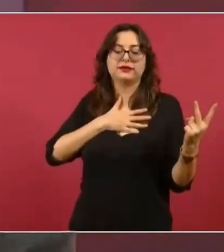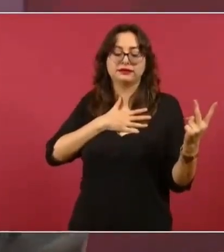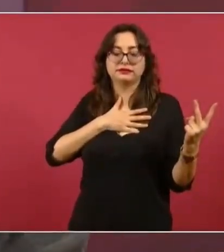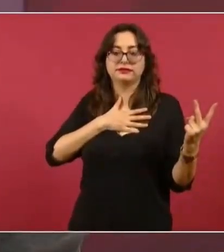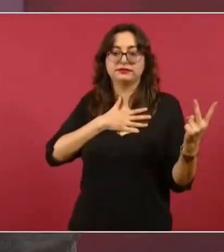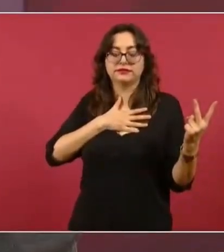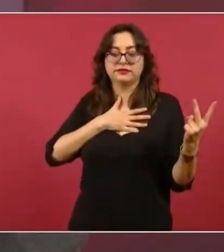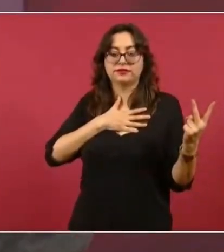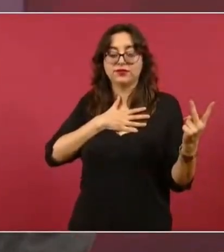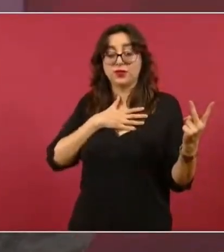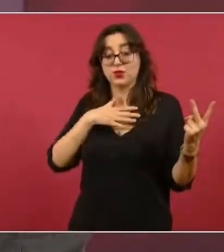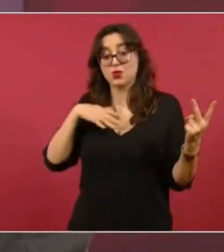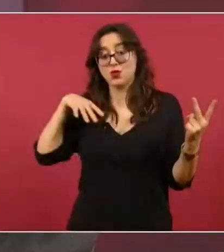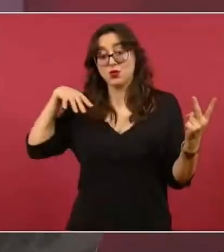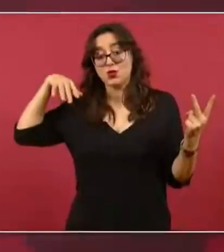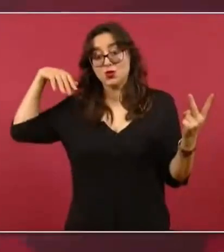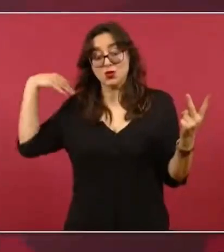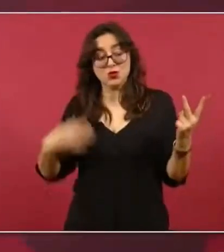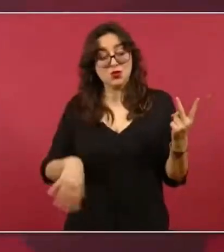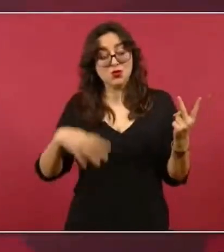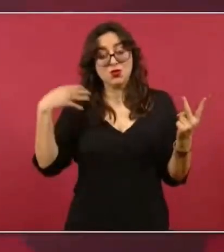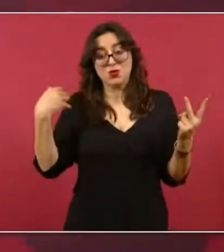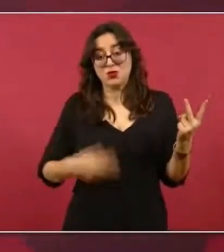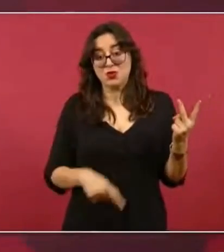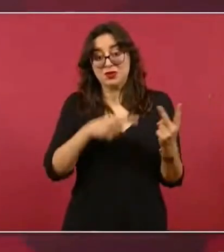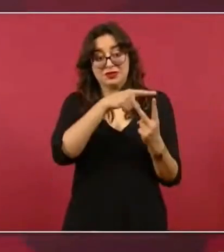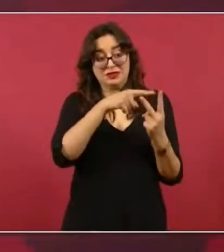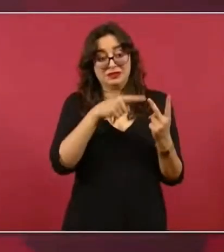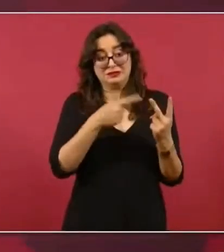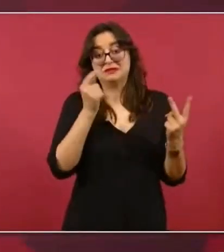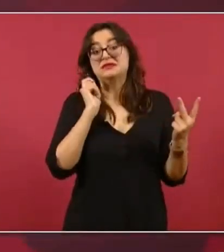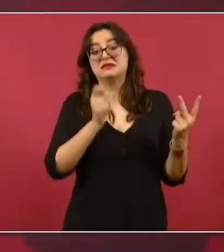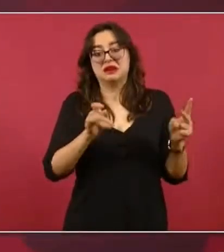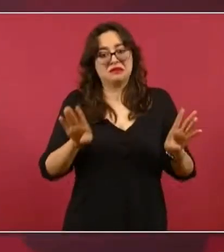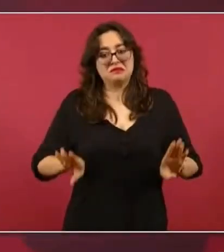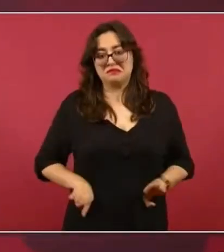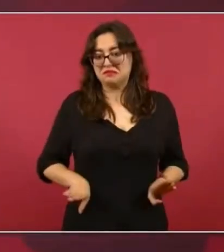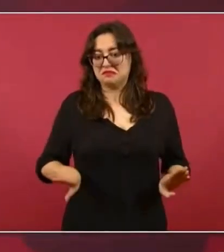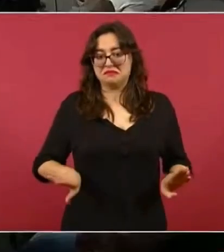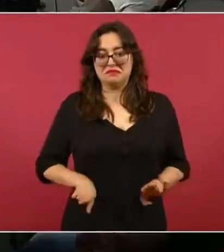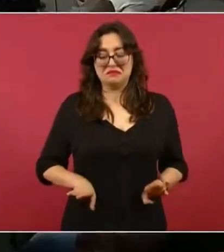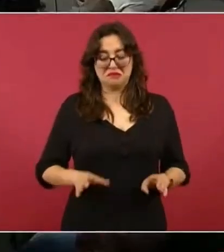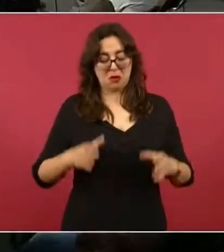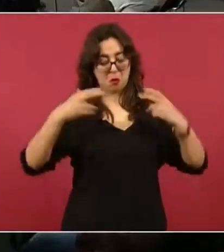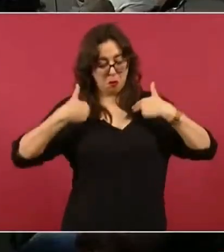Es un grado de descomposición extremo.